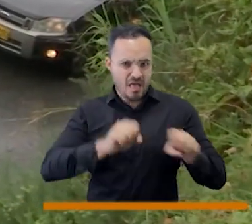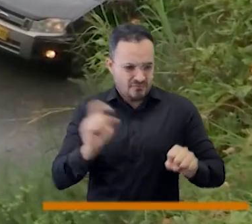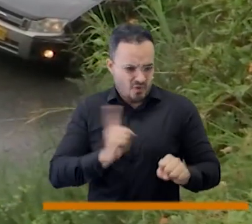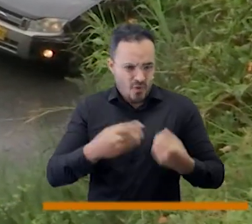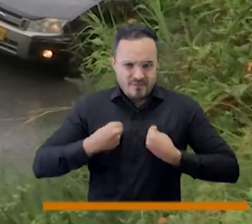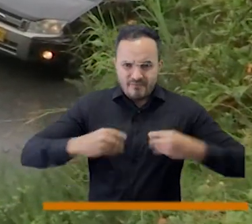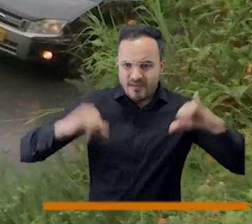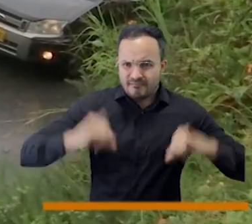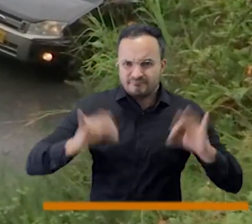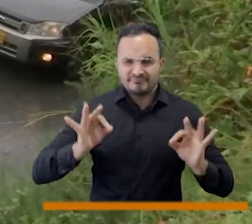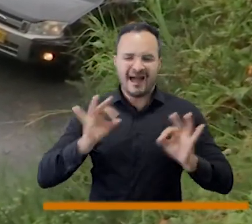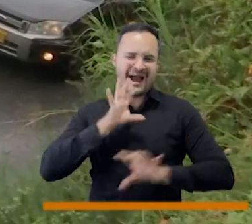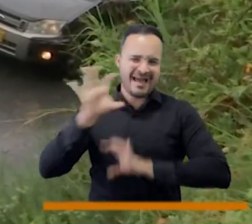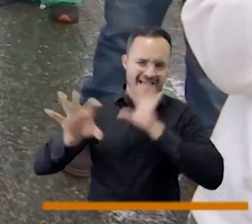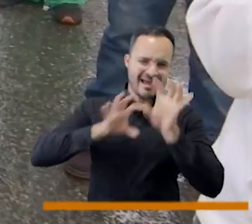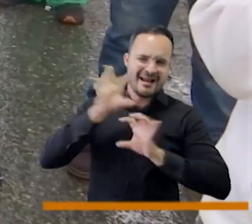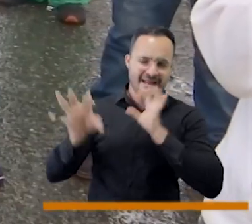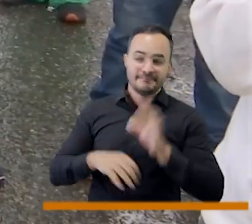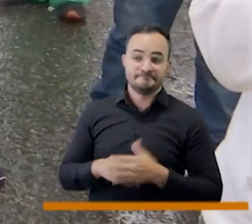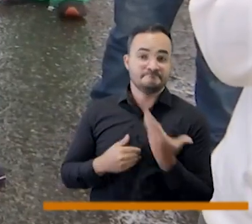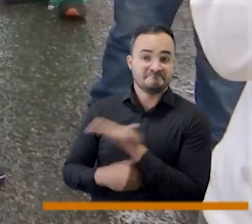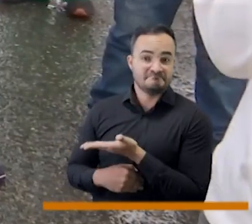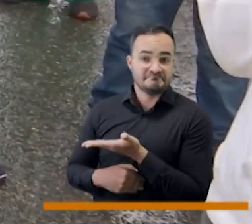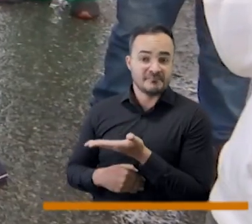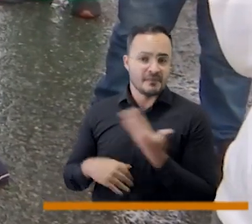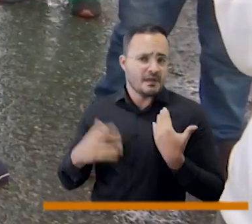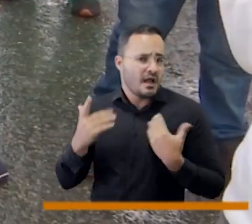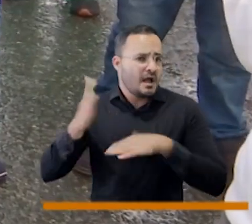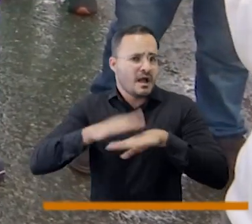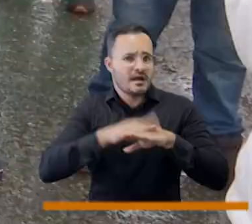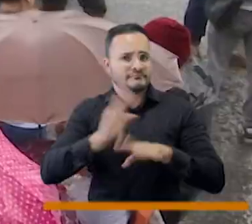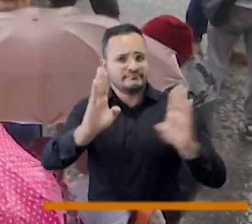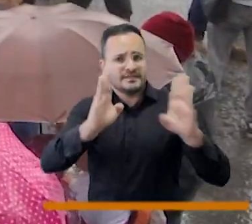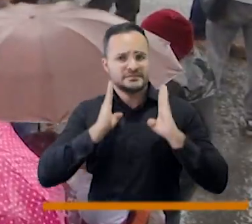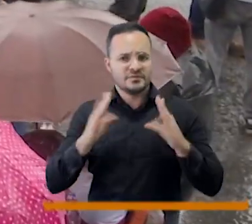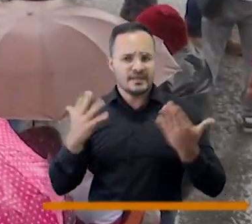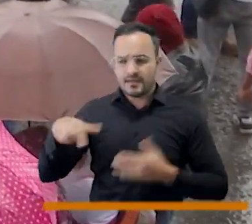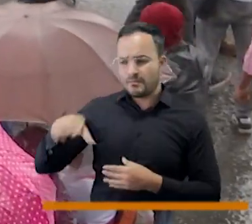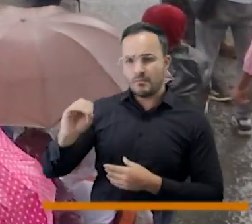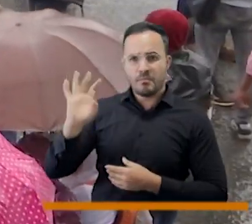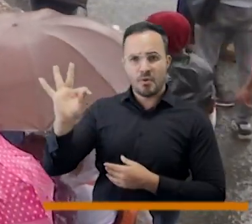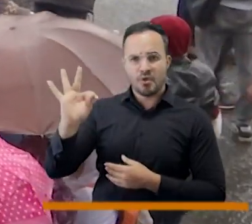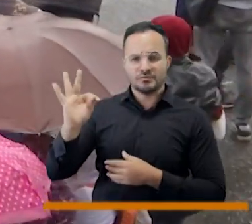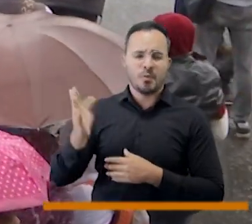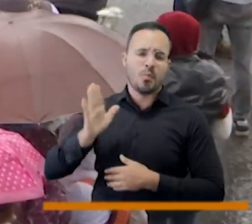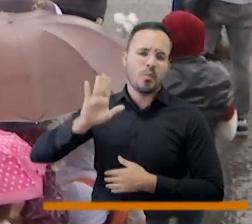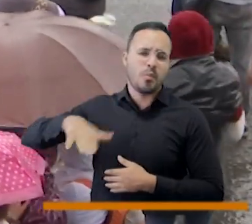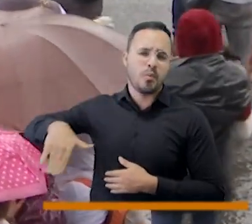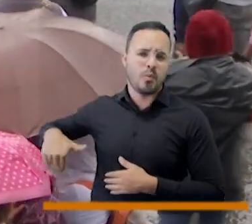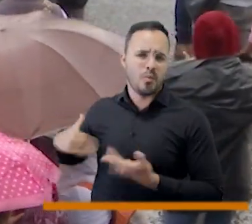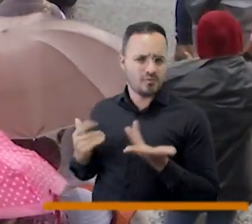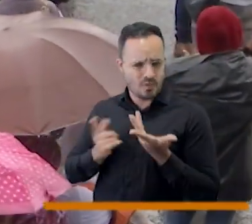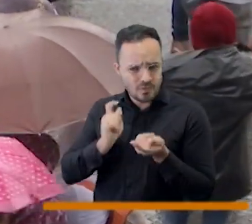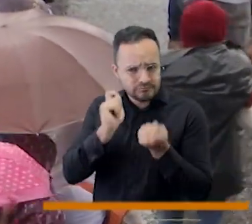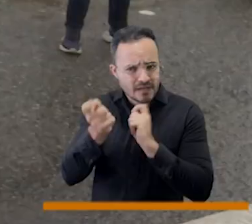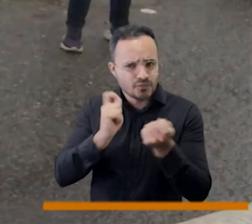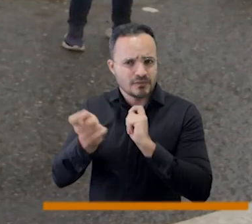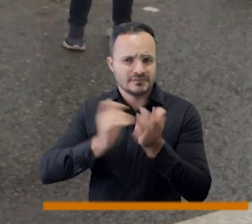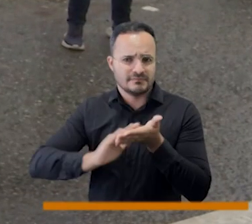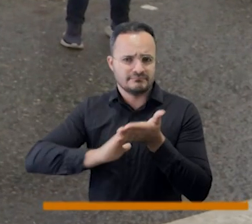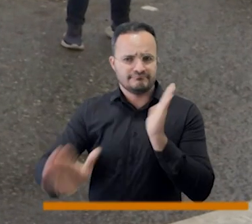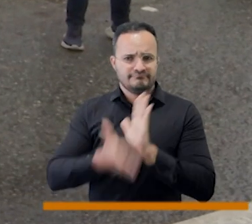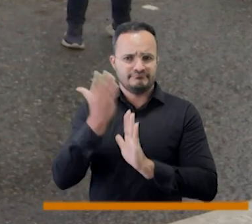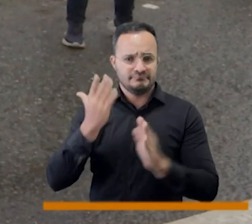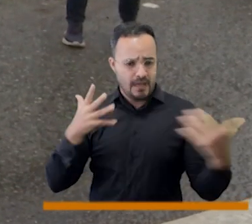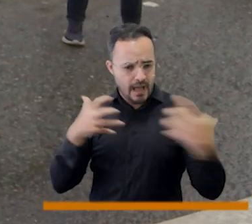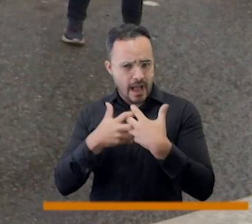Queremos llamar la atención de la comunidad y que las entidades del Estado nos ayuden a renovar el POT. Un POT real para Santa Elena, no es más.